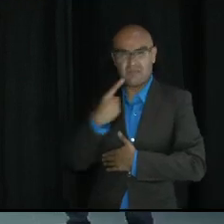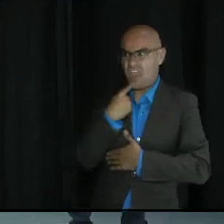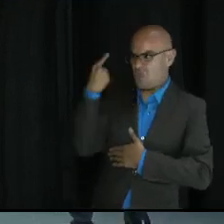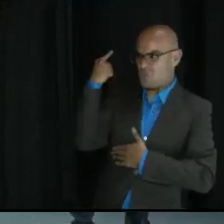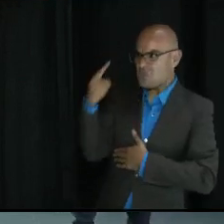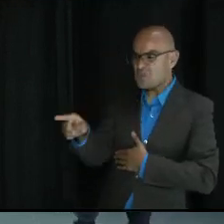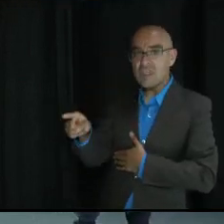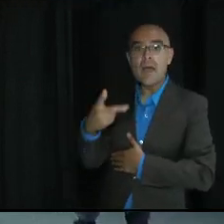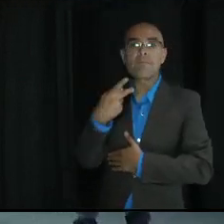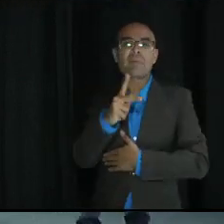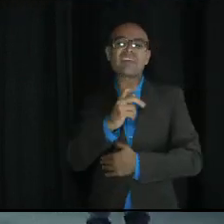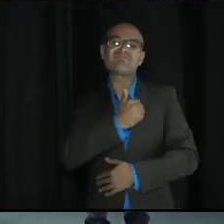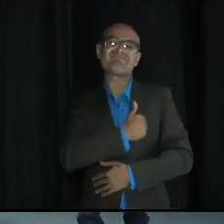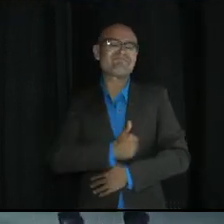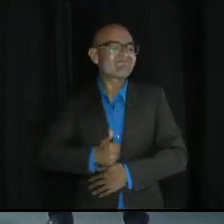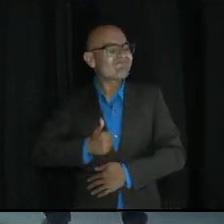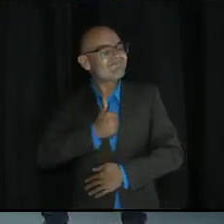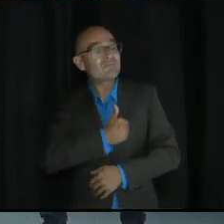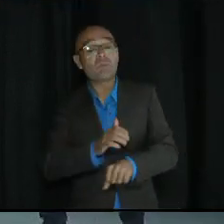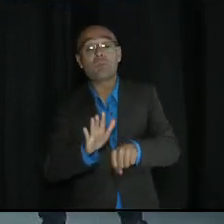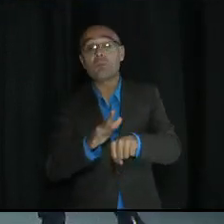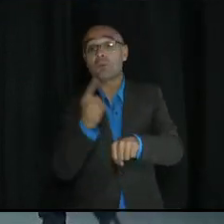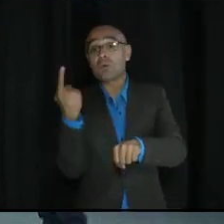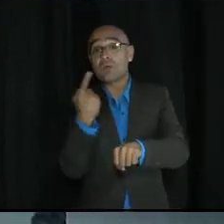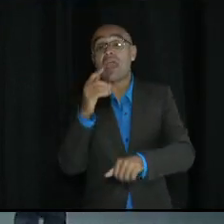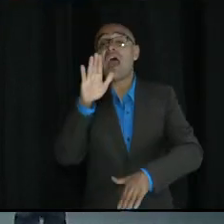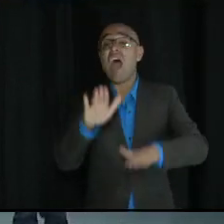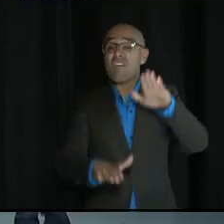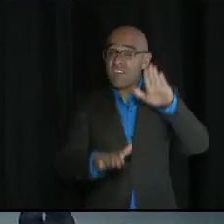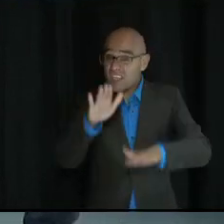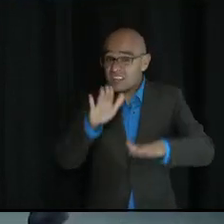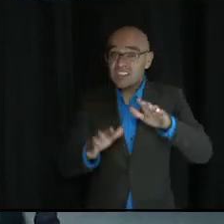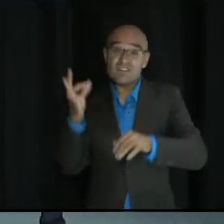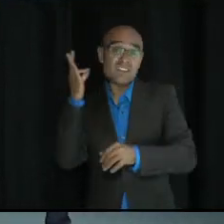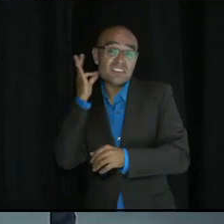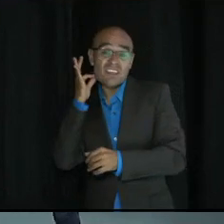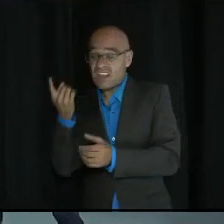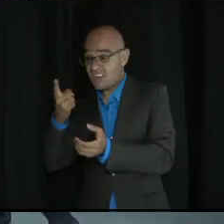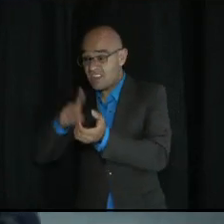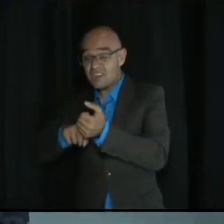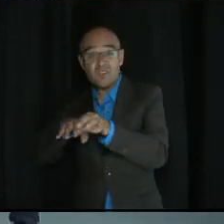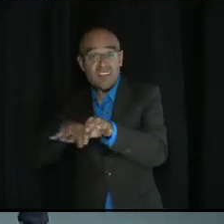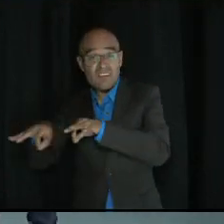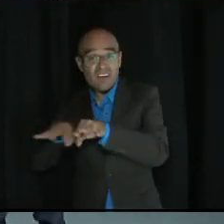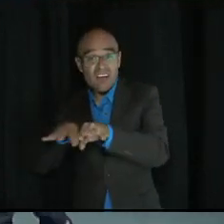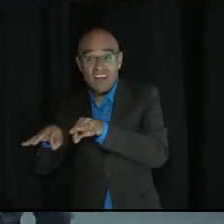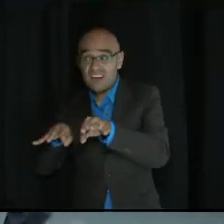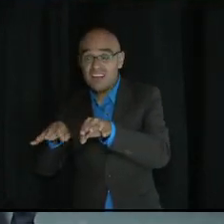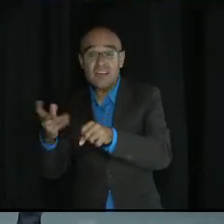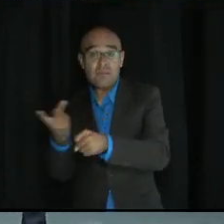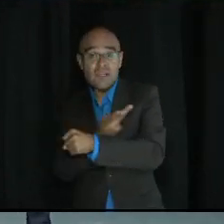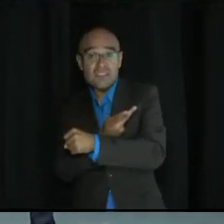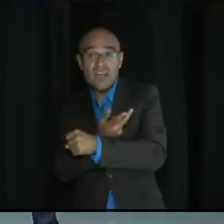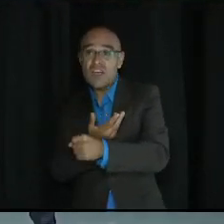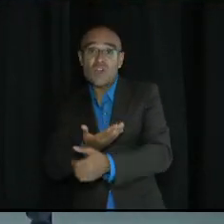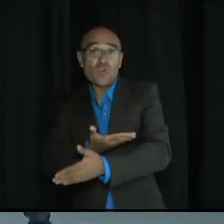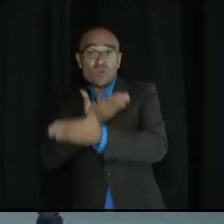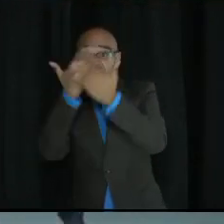pero desafortunadamente no todos los funcionarios públicos contamos con los